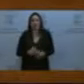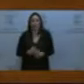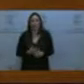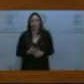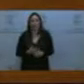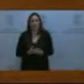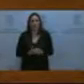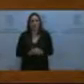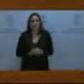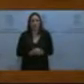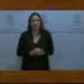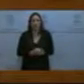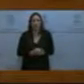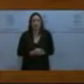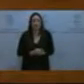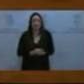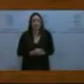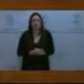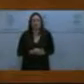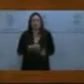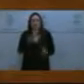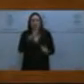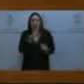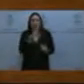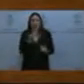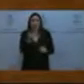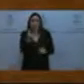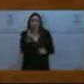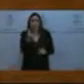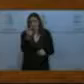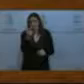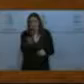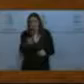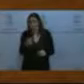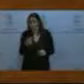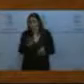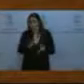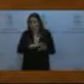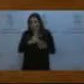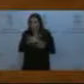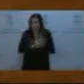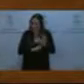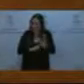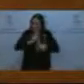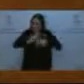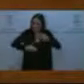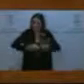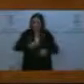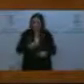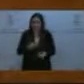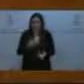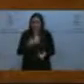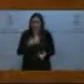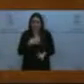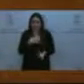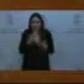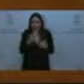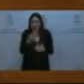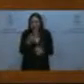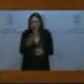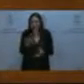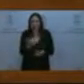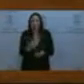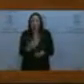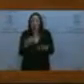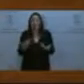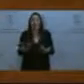previsto previsión presupuestaria para hacer frente a las medidas que prevén dichos instrumentos, y